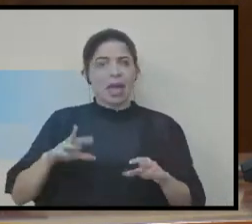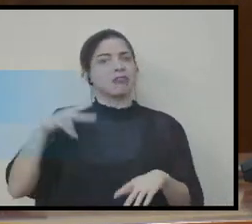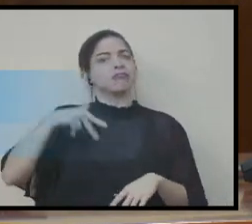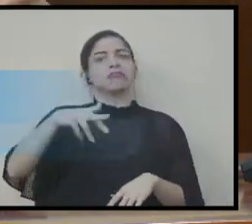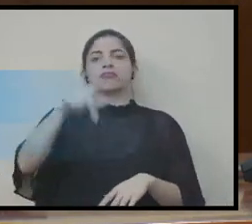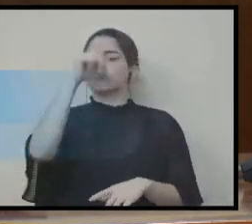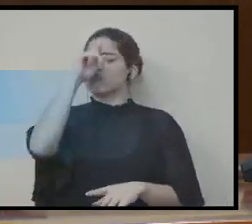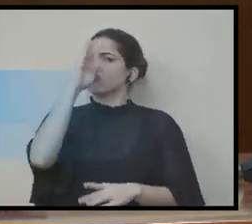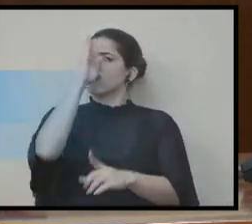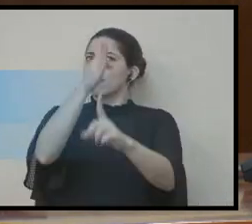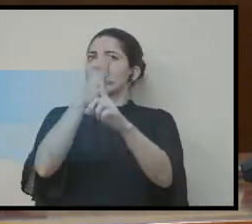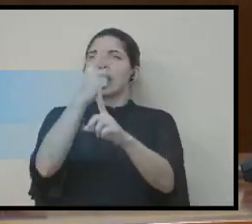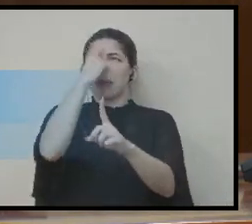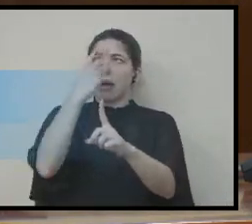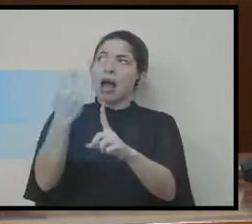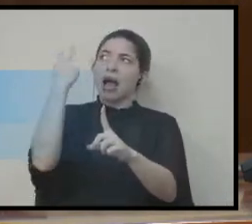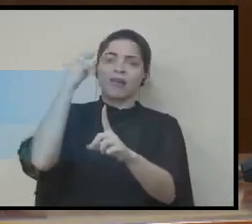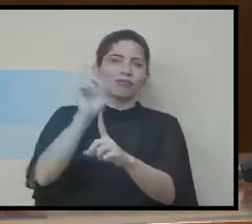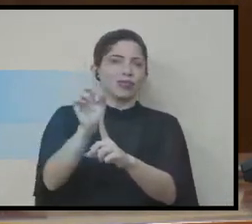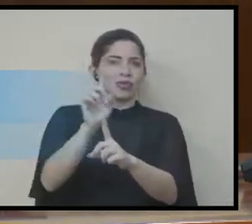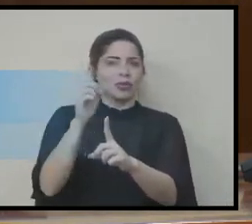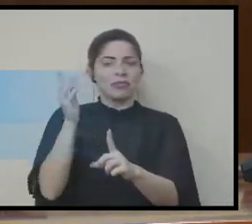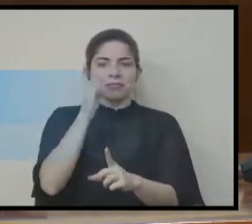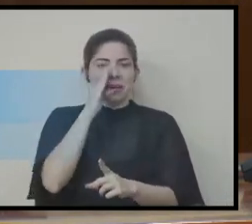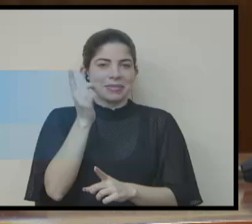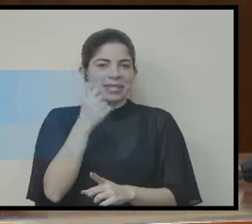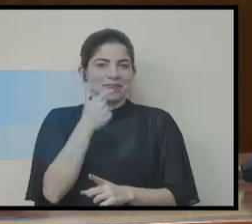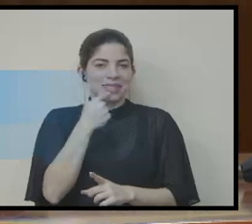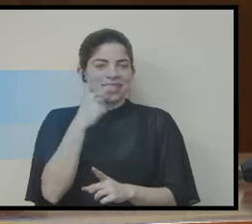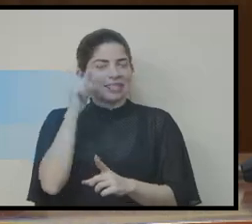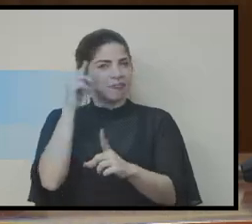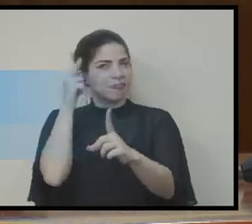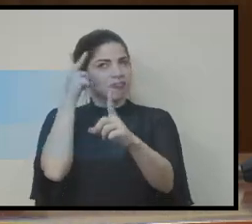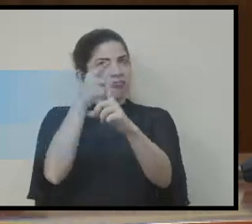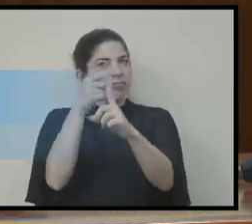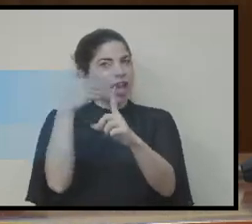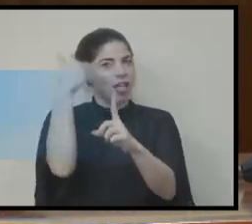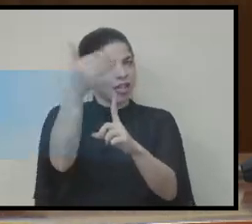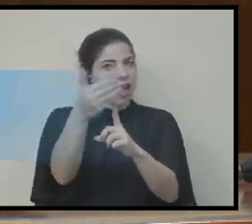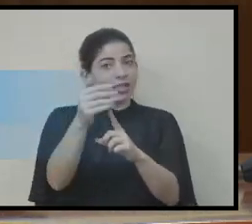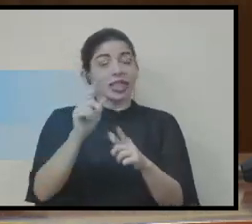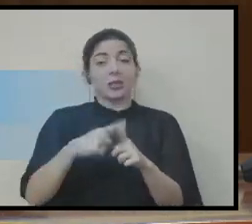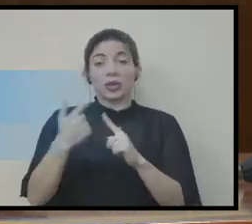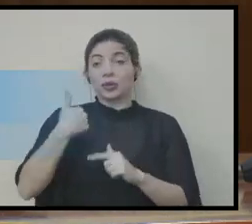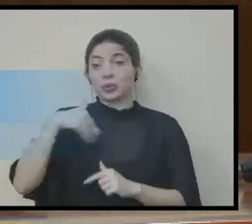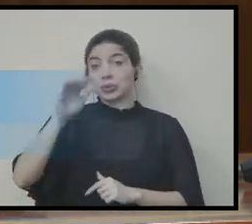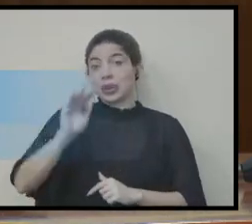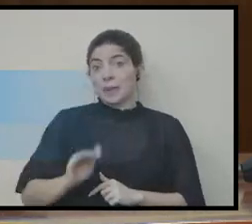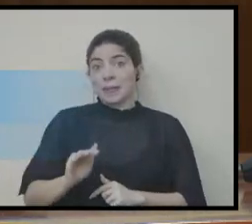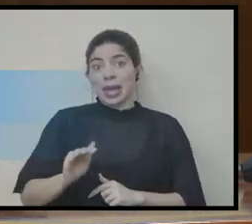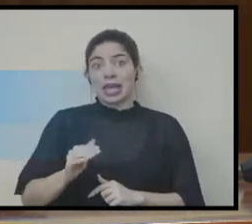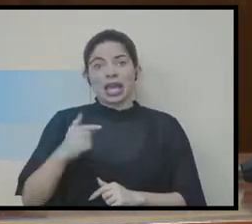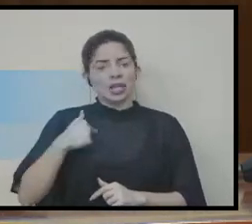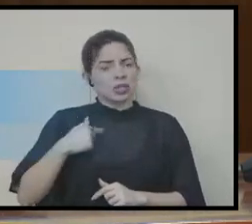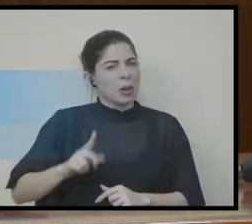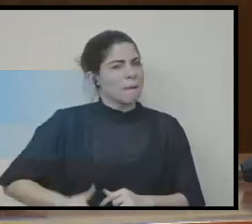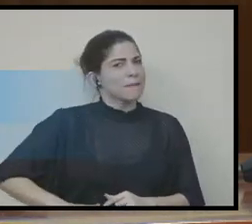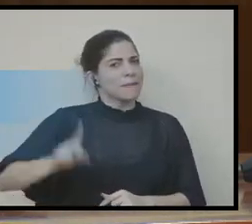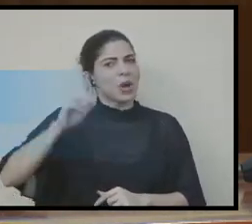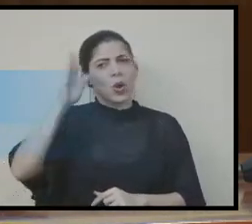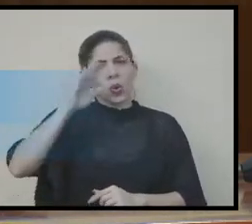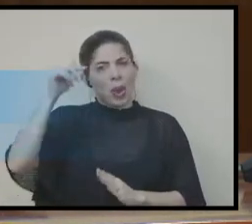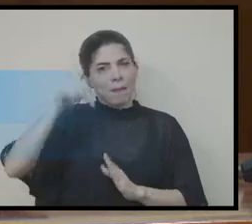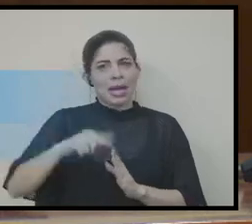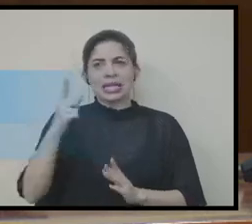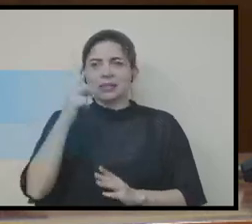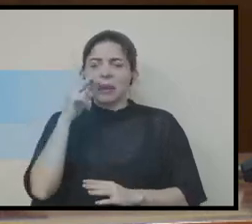viendo para adelante y no para atrás, decía mi mamá siempre, ¿verdad? Entonces, y yo chiquitilla para arriba y nunca para abajo, entonces hay que ver